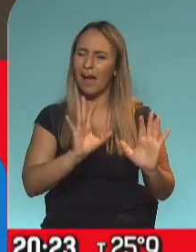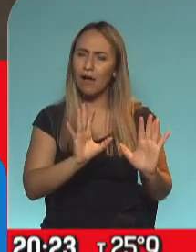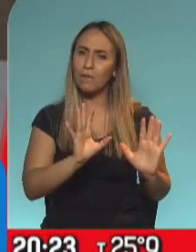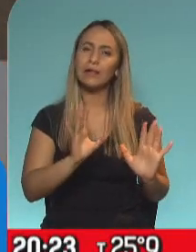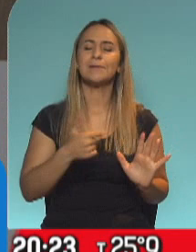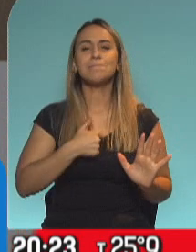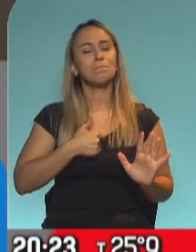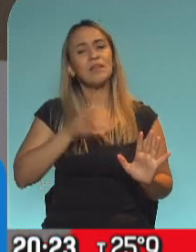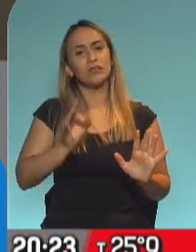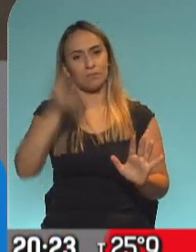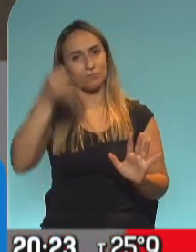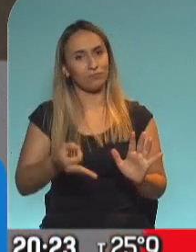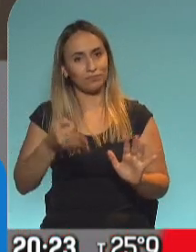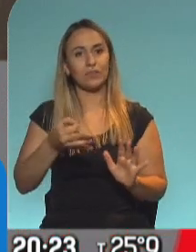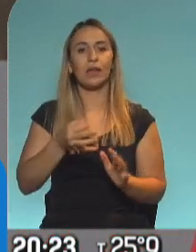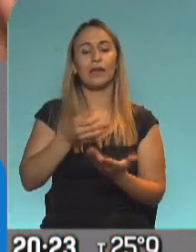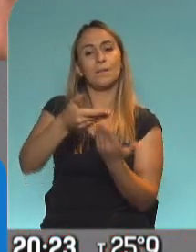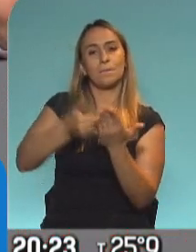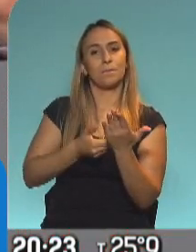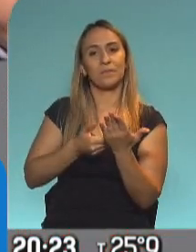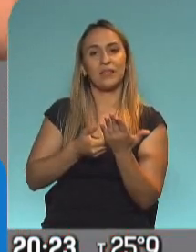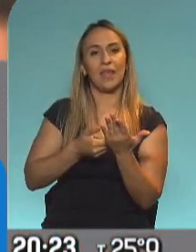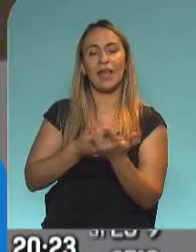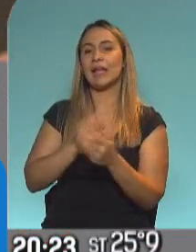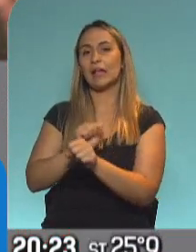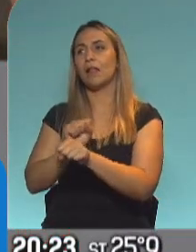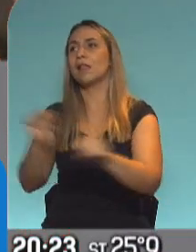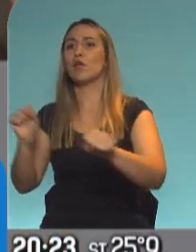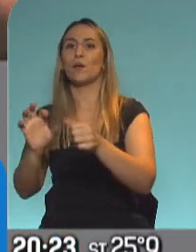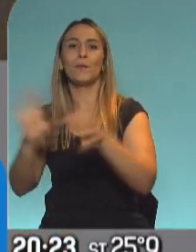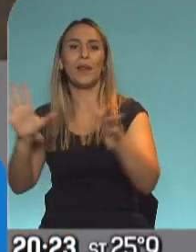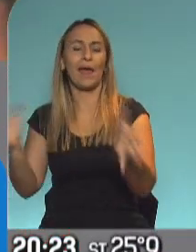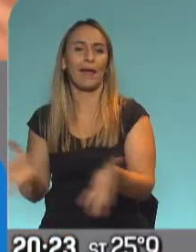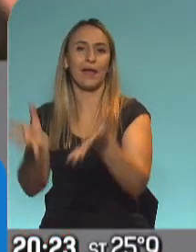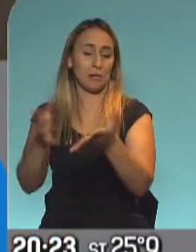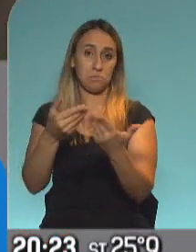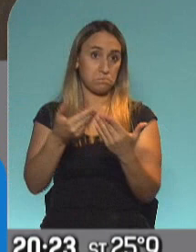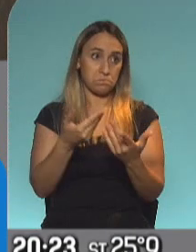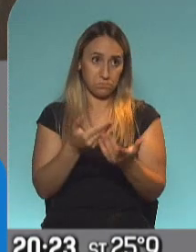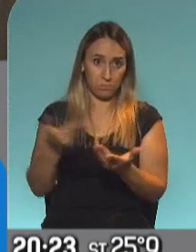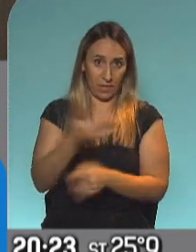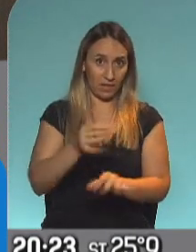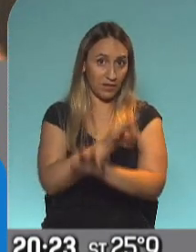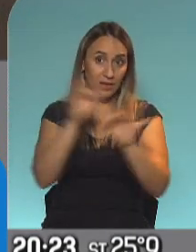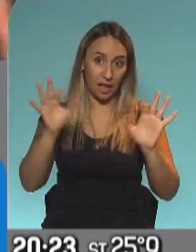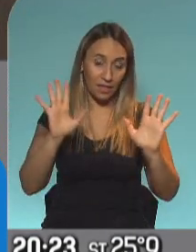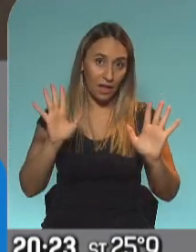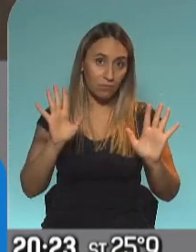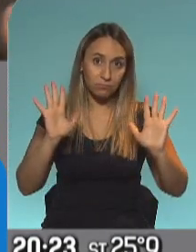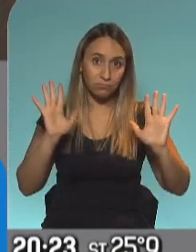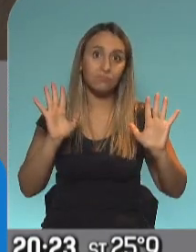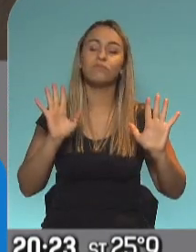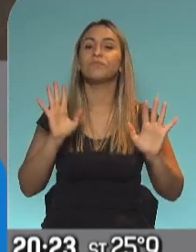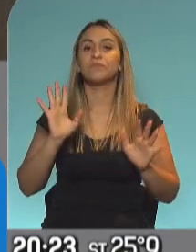que no ha sido presentada la excarcelación, o al menos no ha sido, yo no la he recibido, digamos, a través del sistema de gestión judicial, del